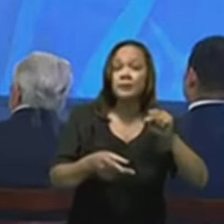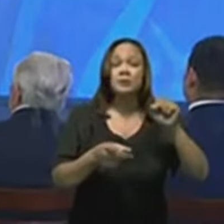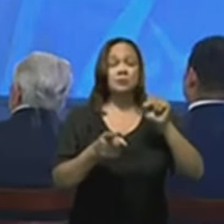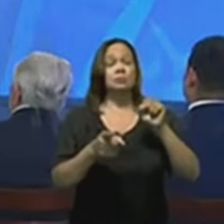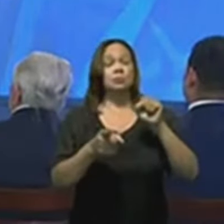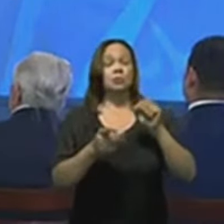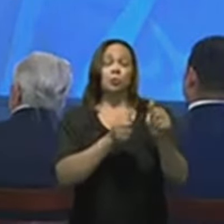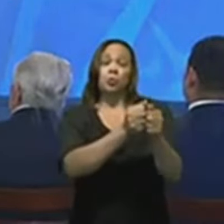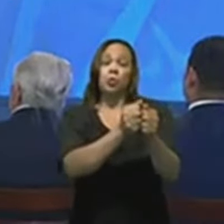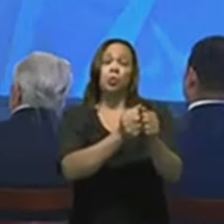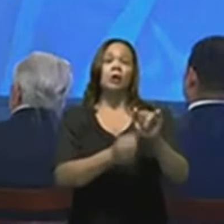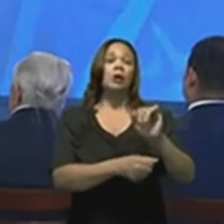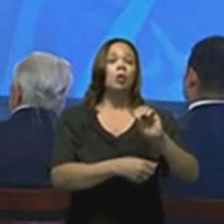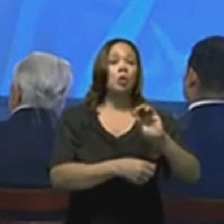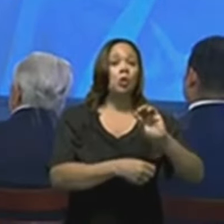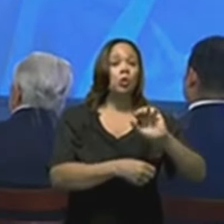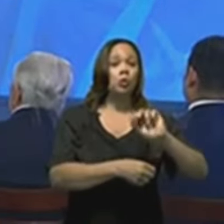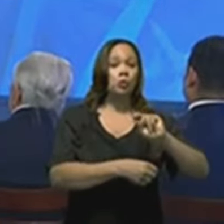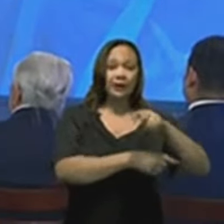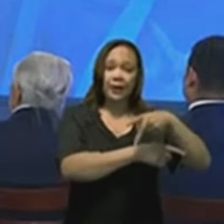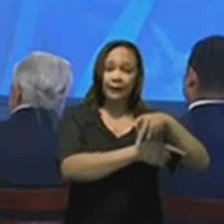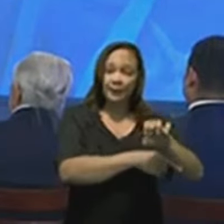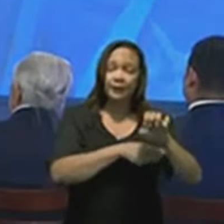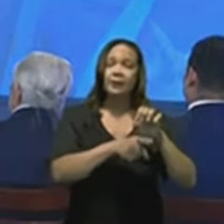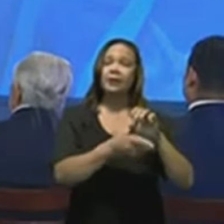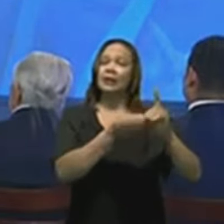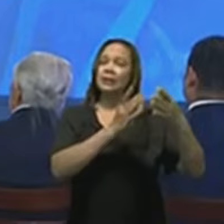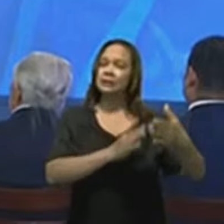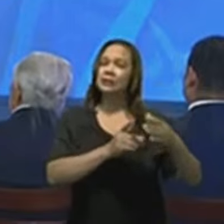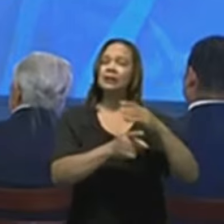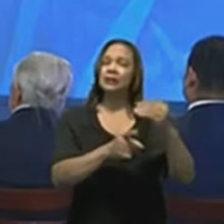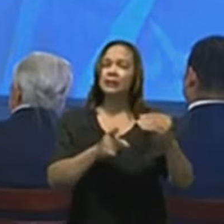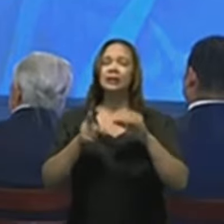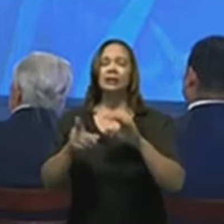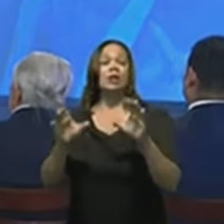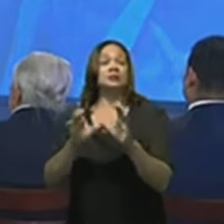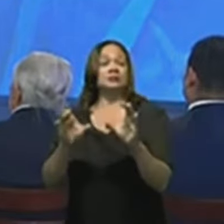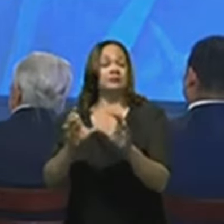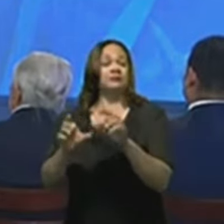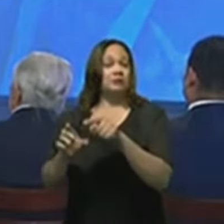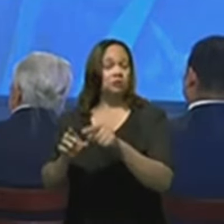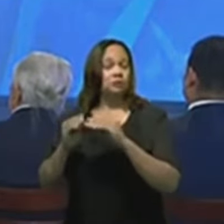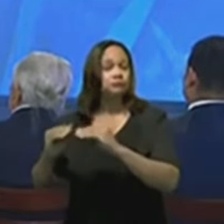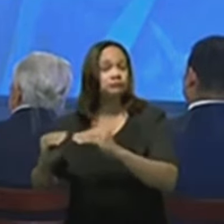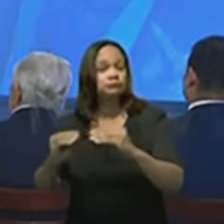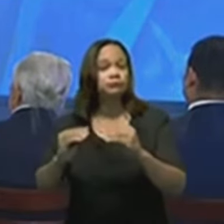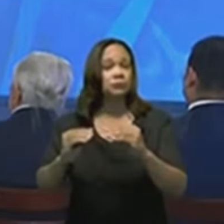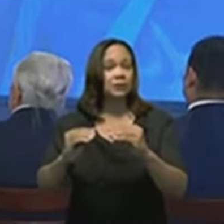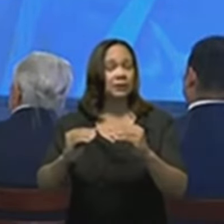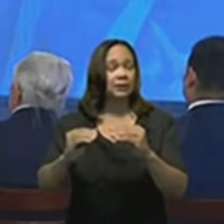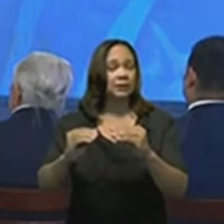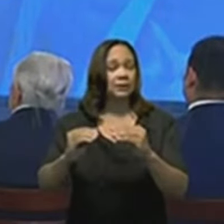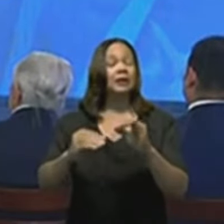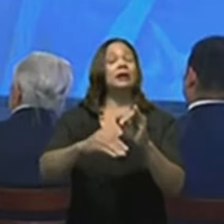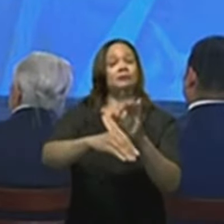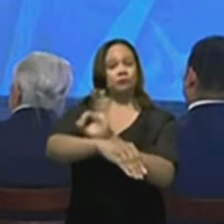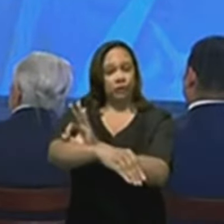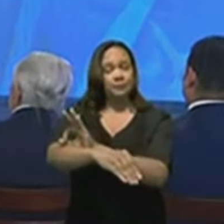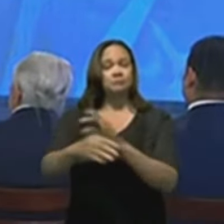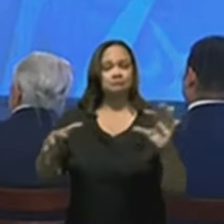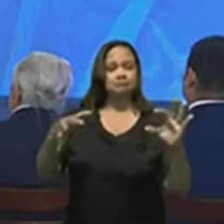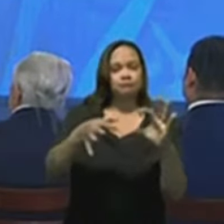en la posición en la que le ha colocado el presidente de la república Yo pensé que iba a oír hablar de Gloria en el día de ayer a